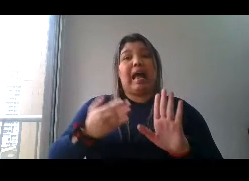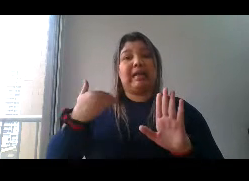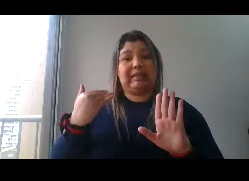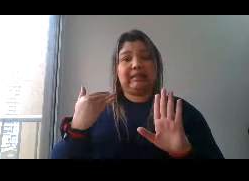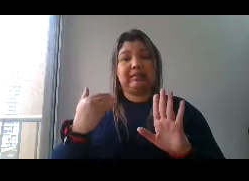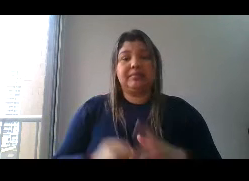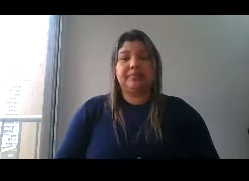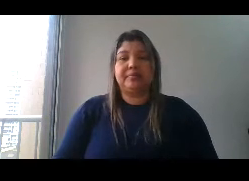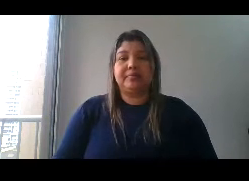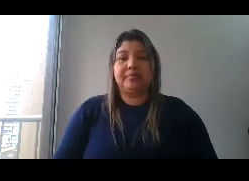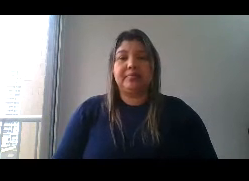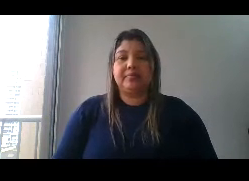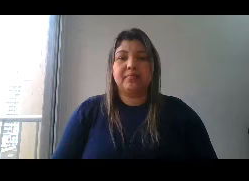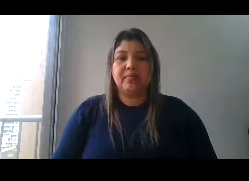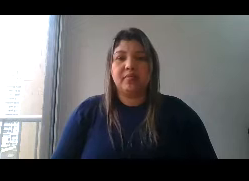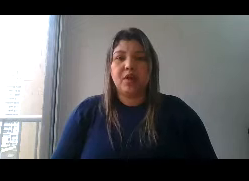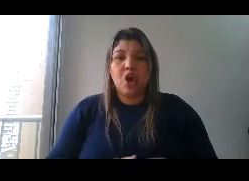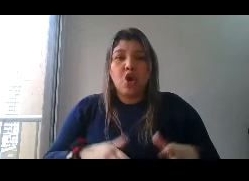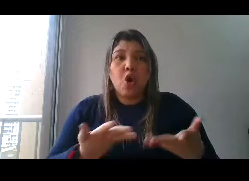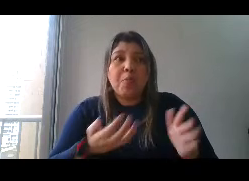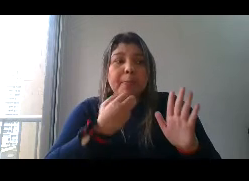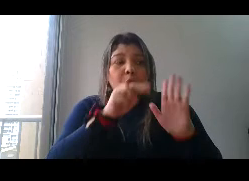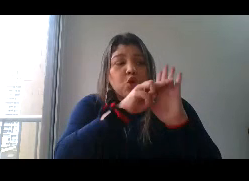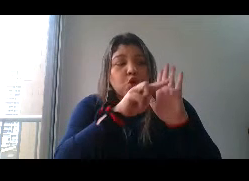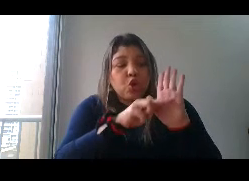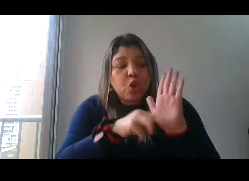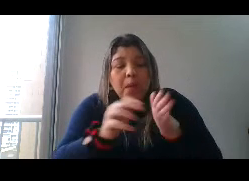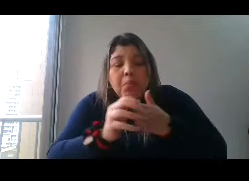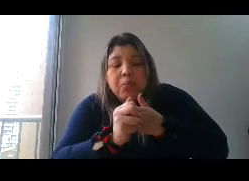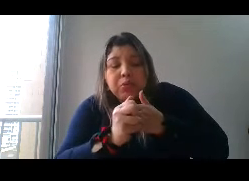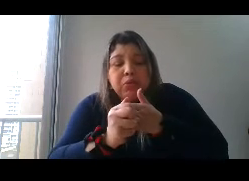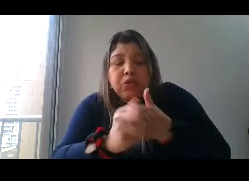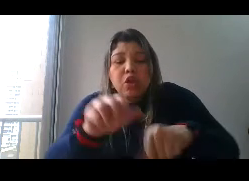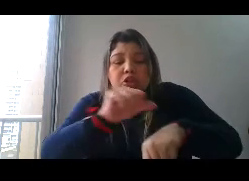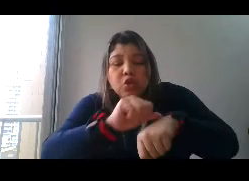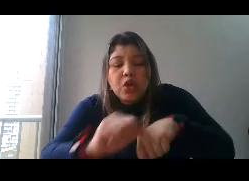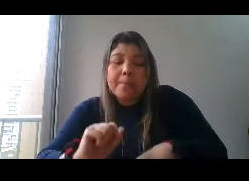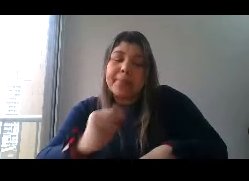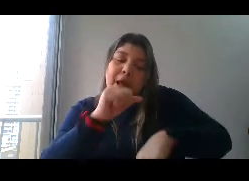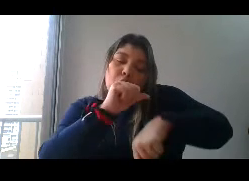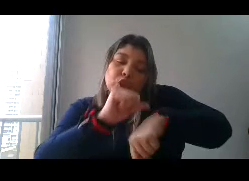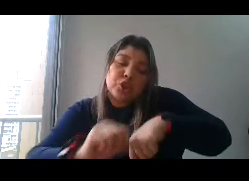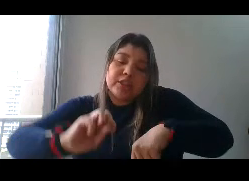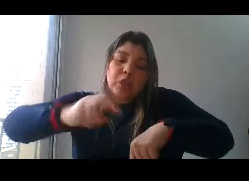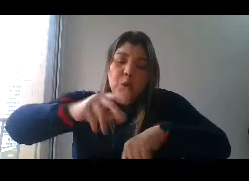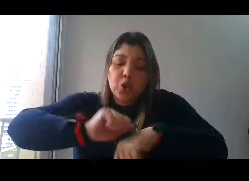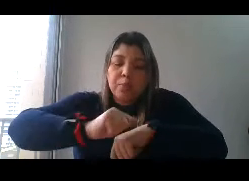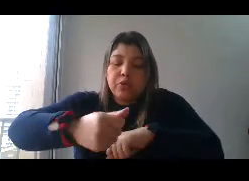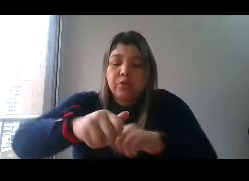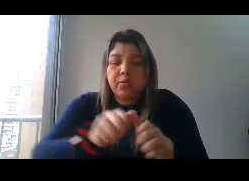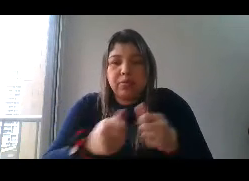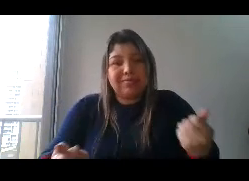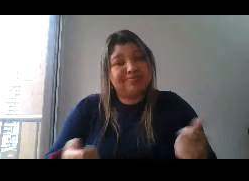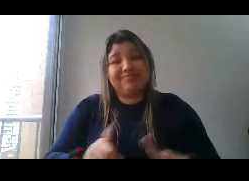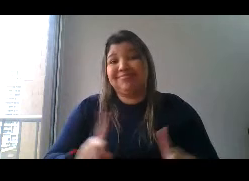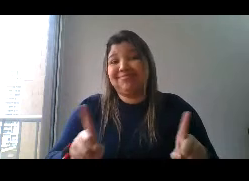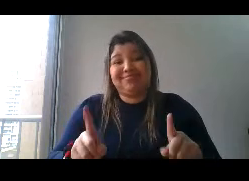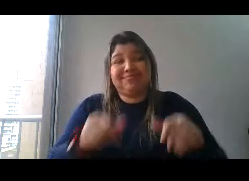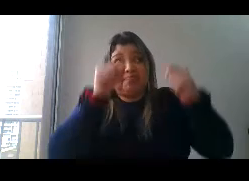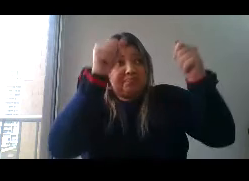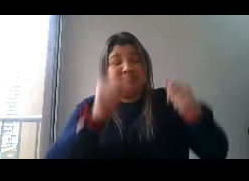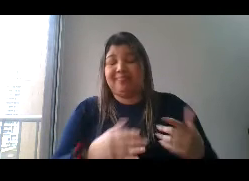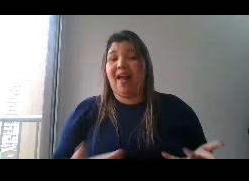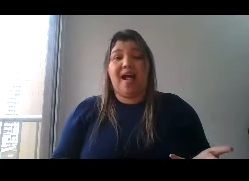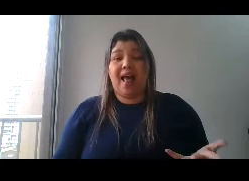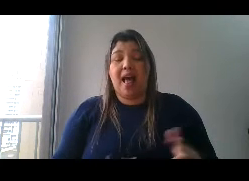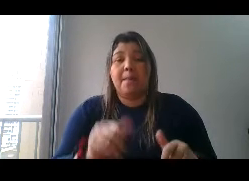estar establecido es cómo se hace la cirugía, porque cada profesional de la salud sabe su técnica quirúrgica, pero sí